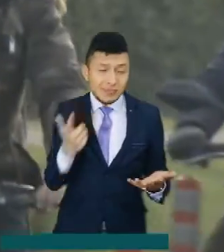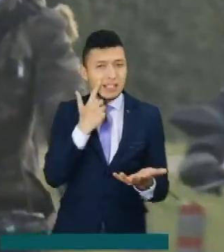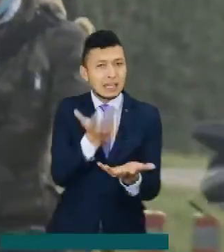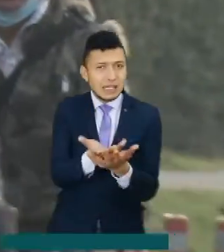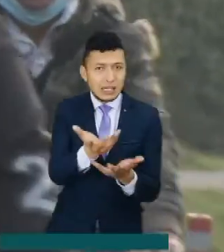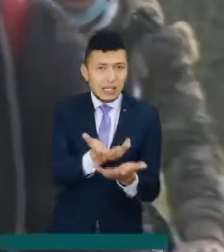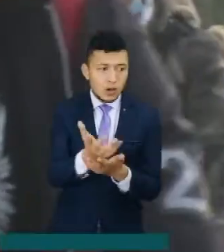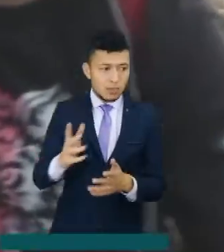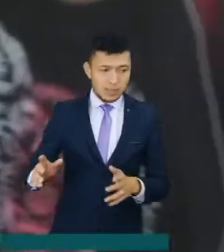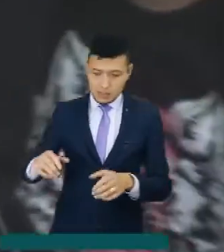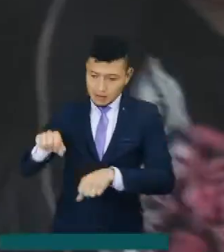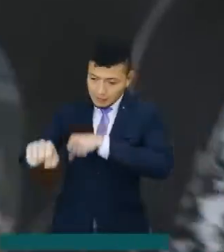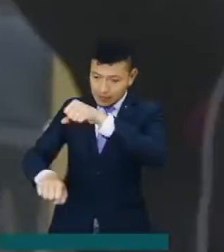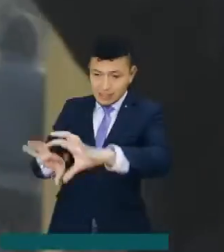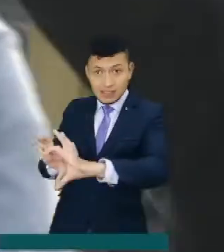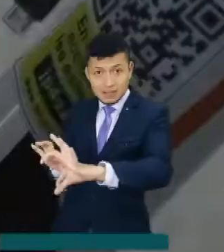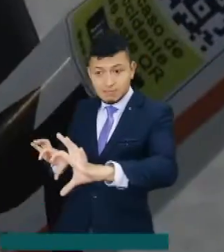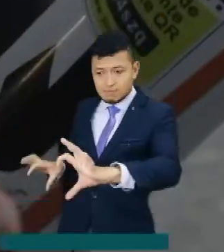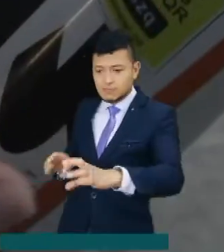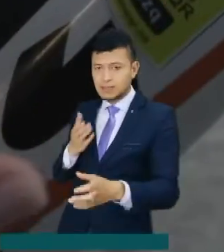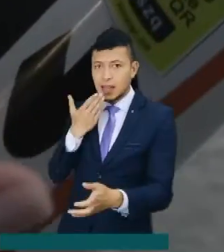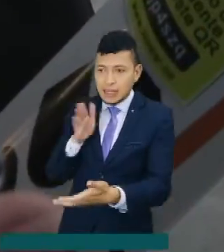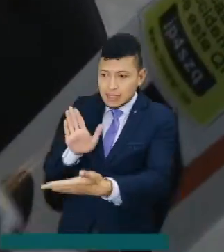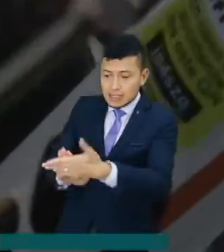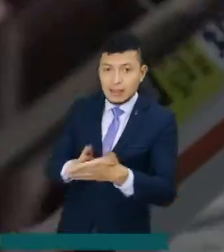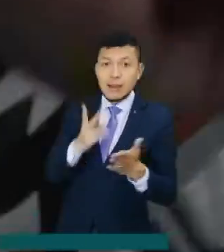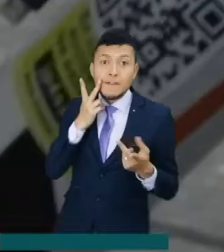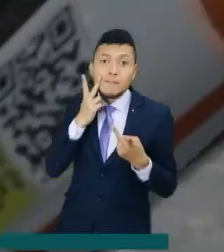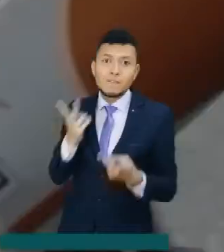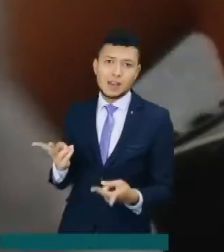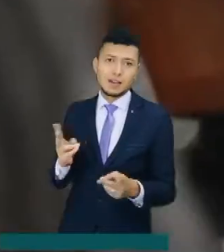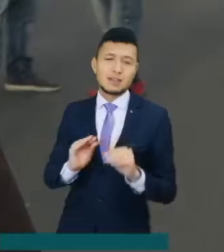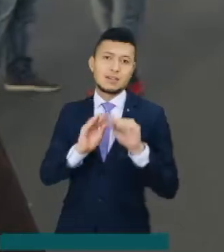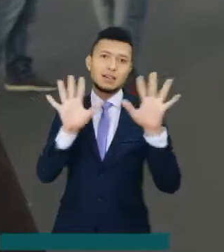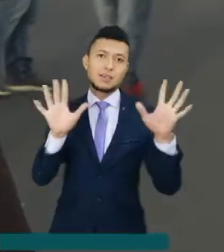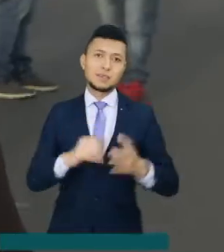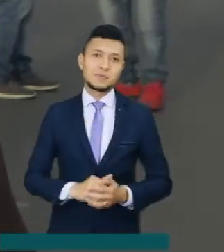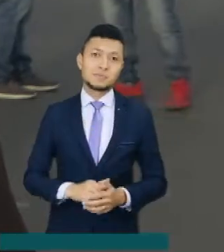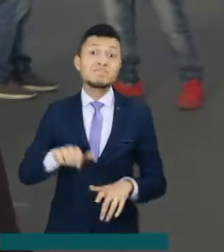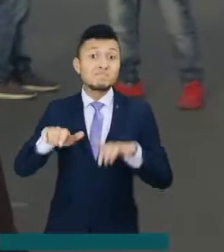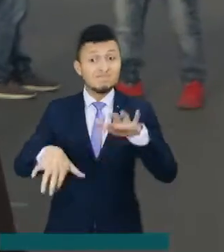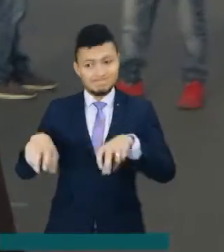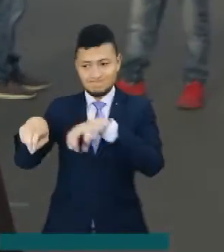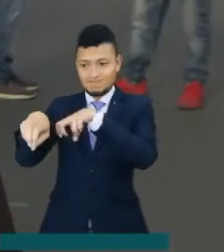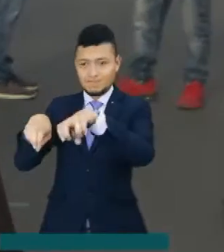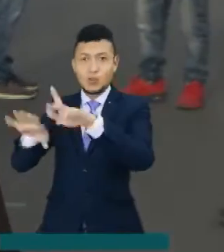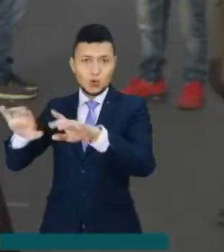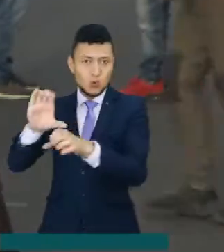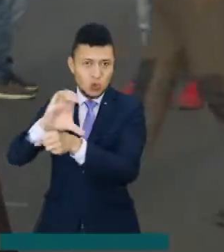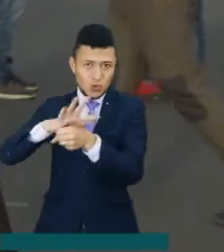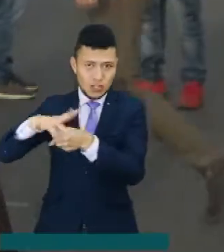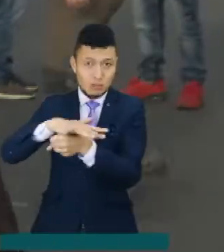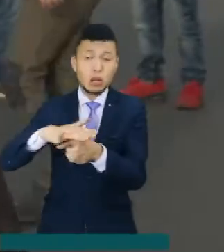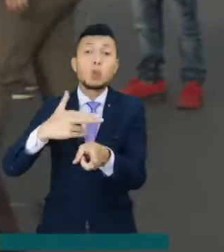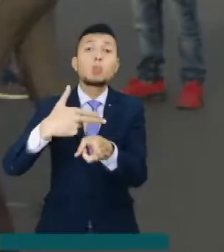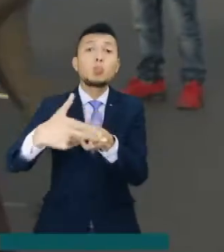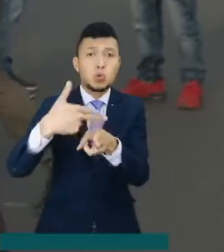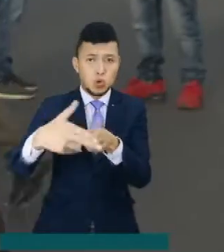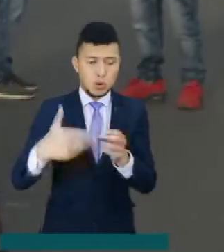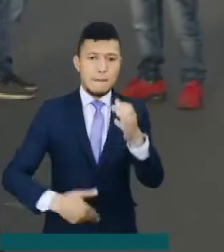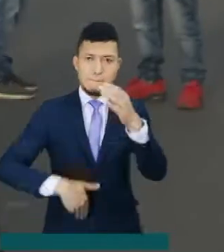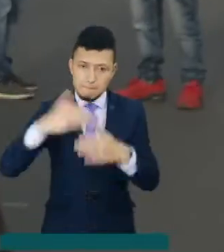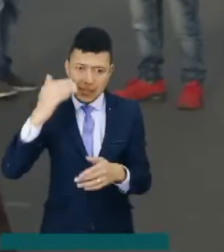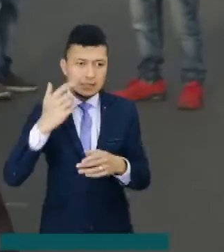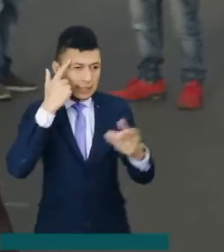los stickers sean ubicados en el marco de la bicicleta por ser un lugar visible. La Secretaría de Movilidad de Cundinamarca